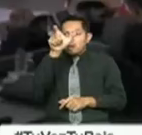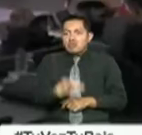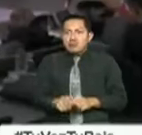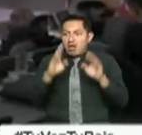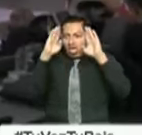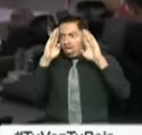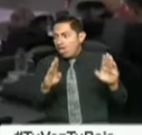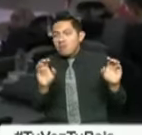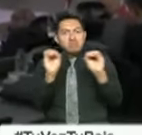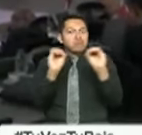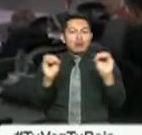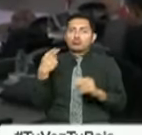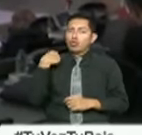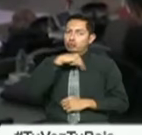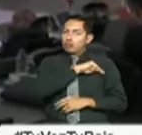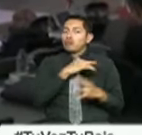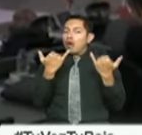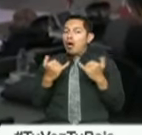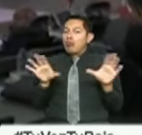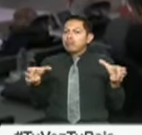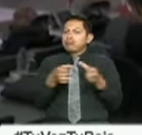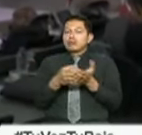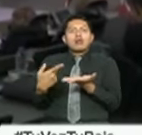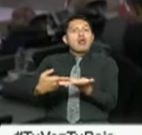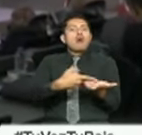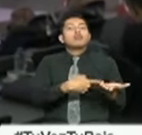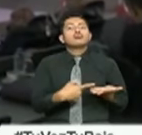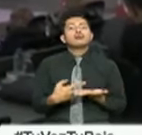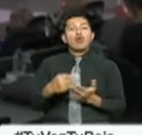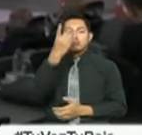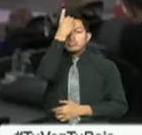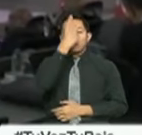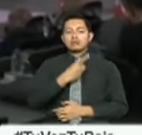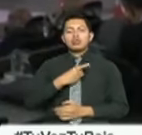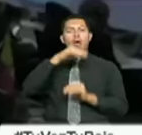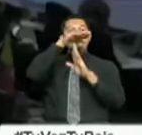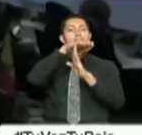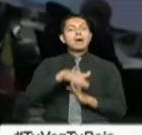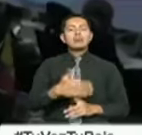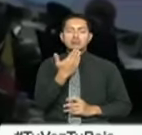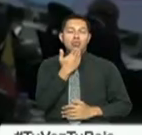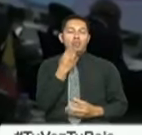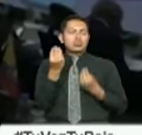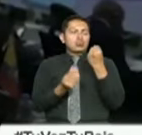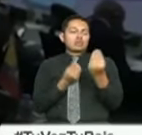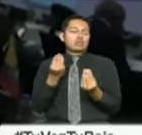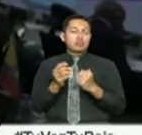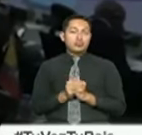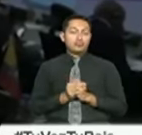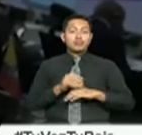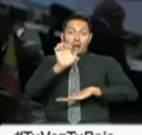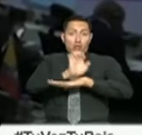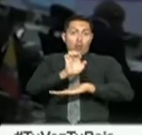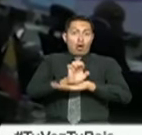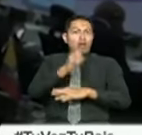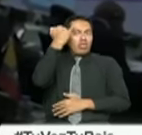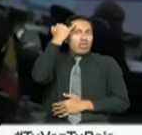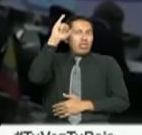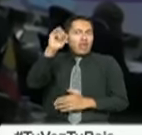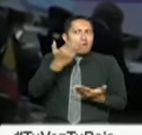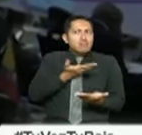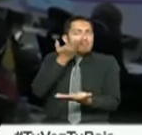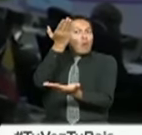sociedad. Bajo estos principios, la cumbre se convierte en un escenario ideal para presentar la iniciativa ecuatoriana contra los paraísos